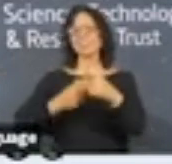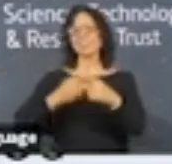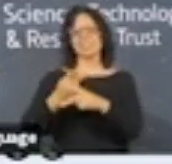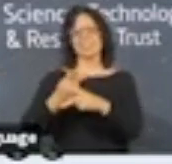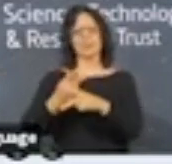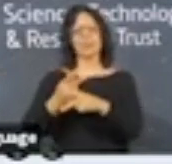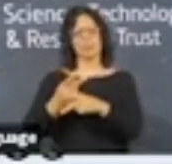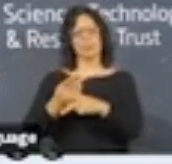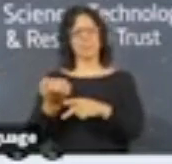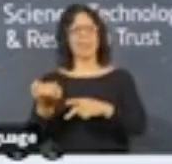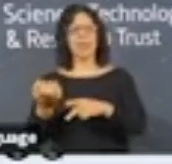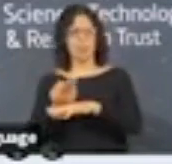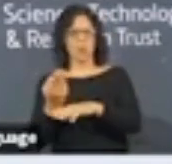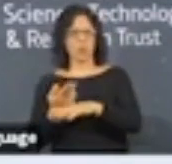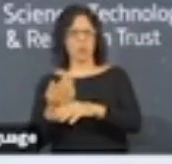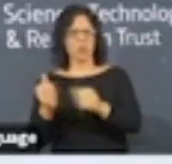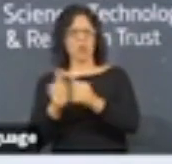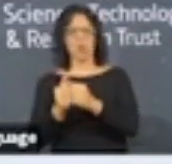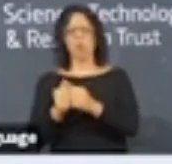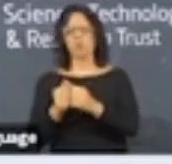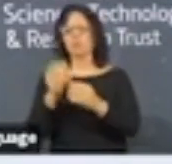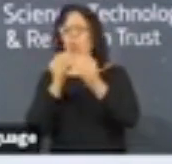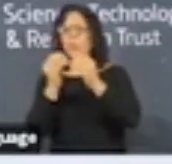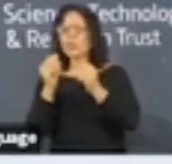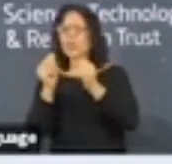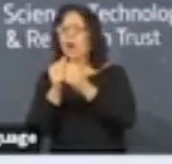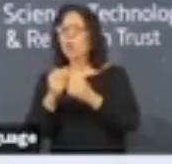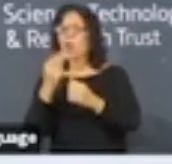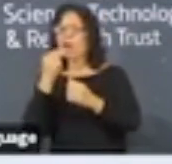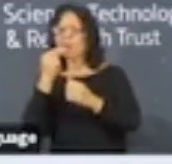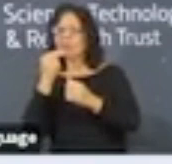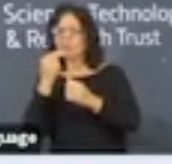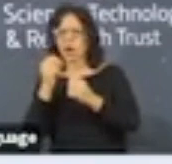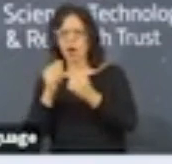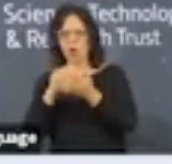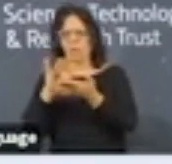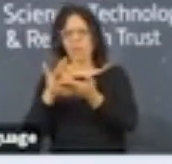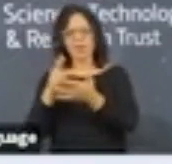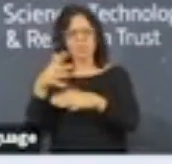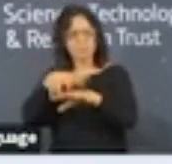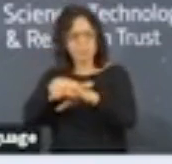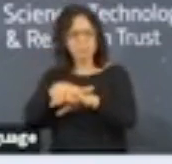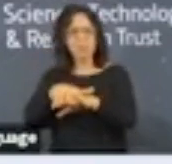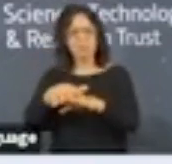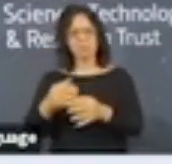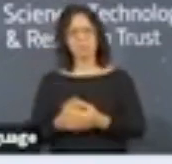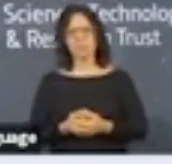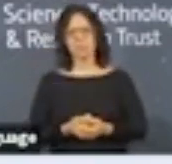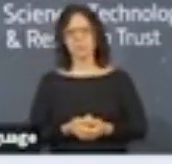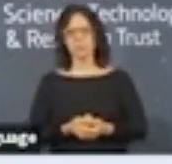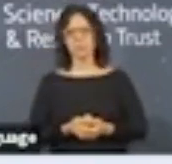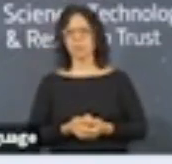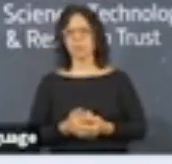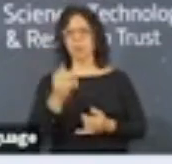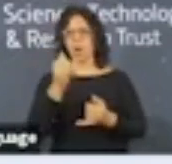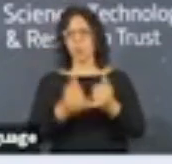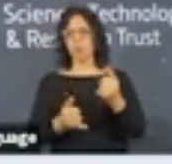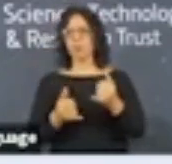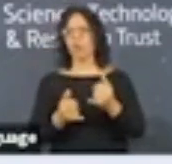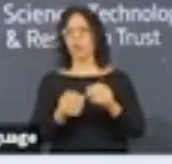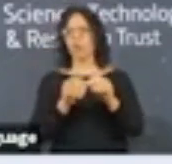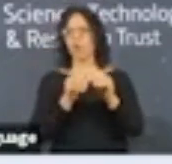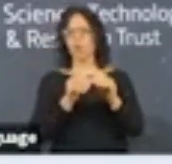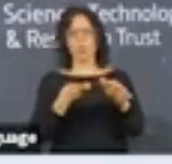el cebo azucarado envenenado. Y por último, la autodiseminación, como dije antes, liberar mosquitos